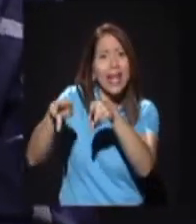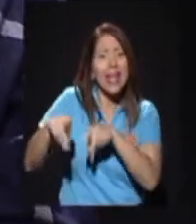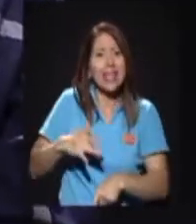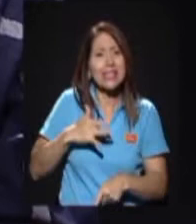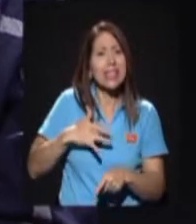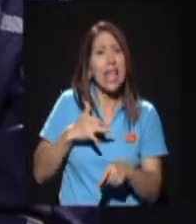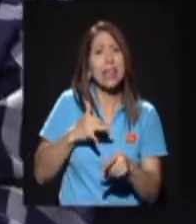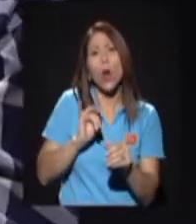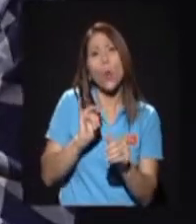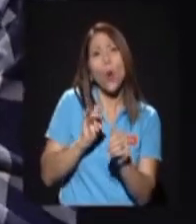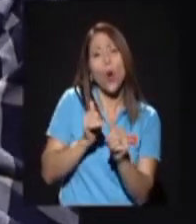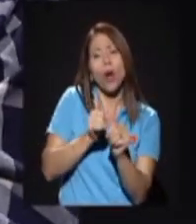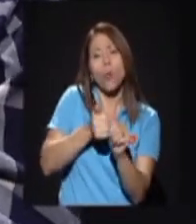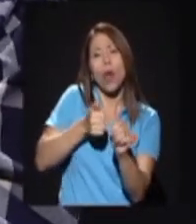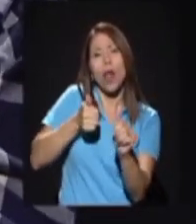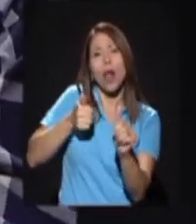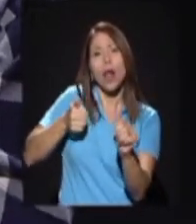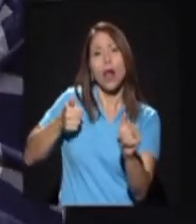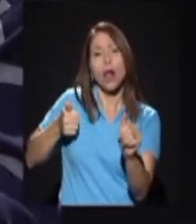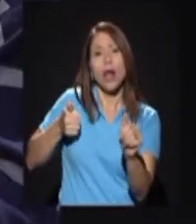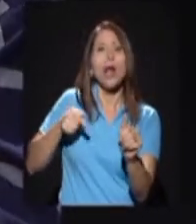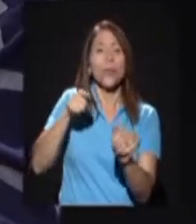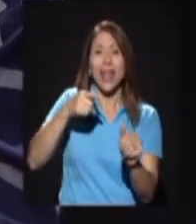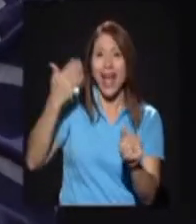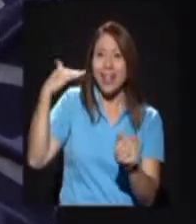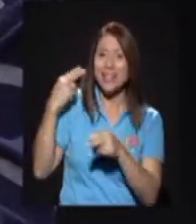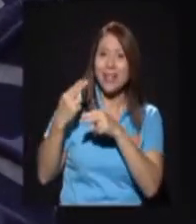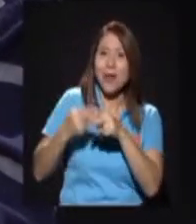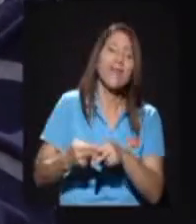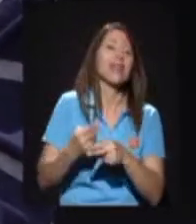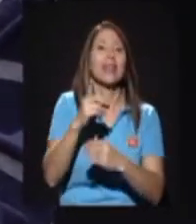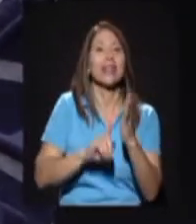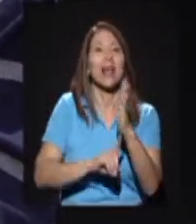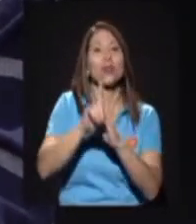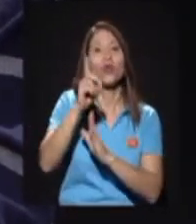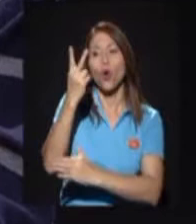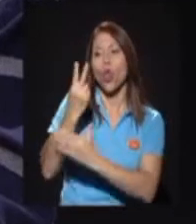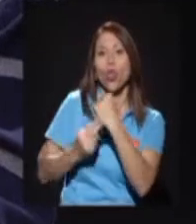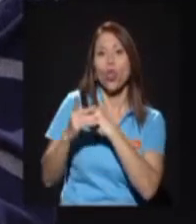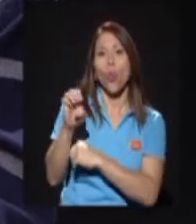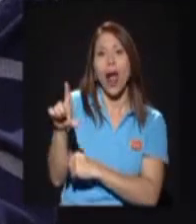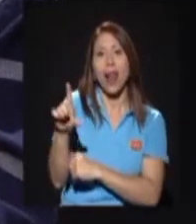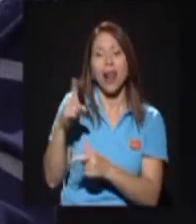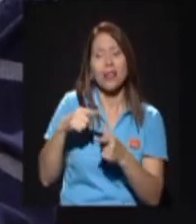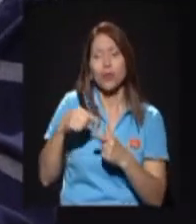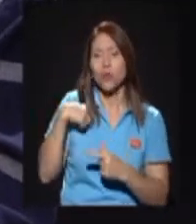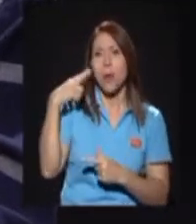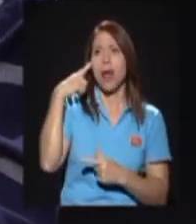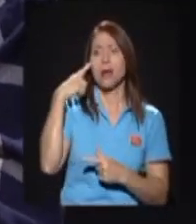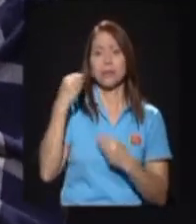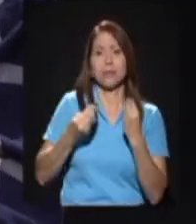se queda atrás. O sea, empezamos a tener un poco lo que Arthur Lewis llamaba un desarrollo dual, y entonces, claro, uno dice, es